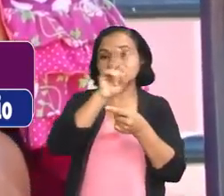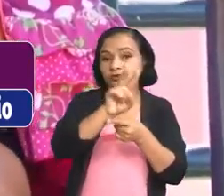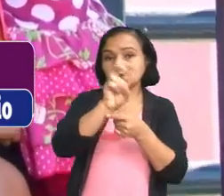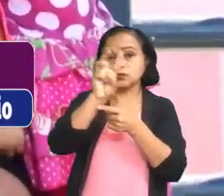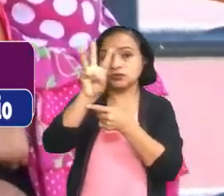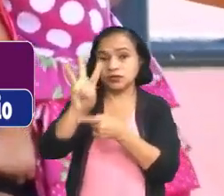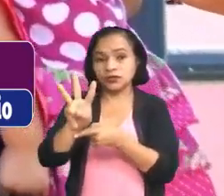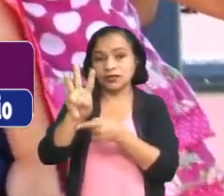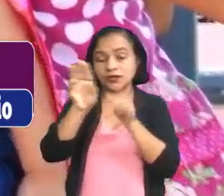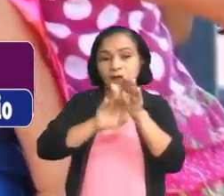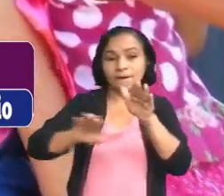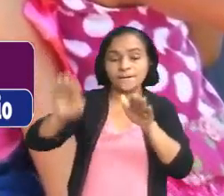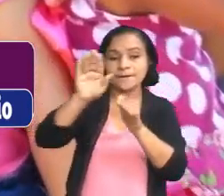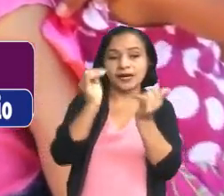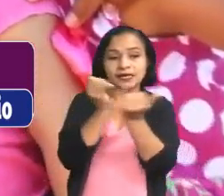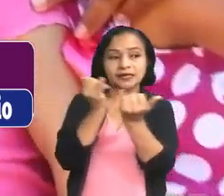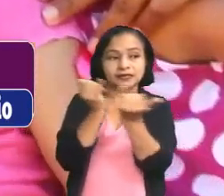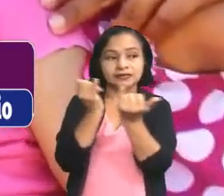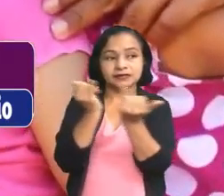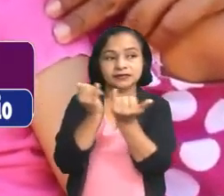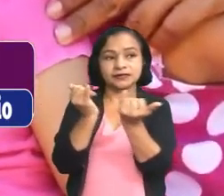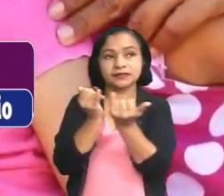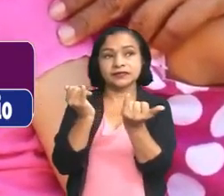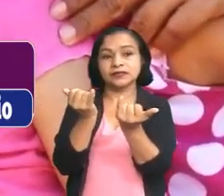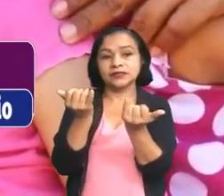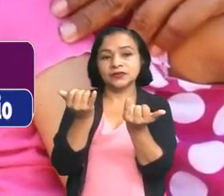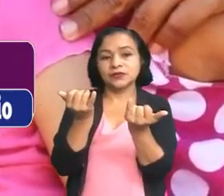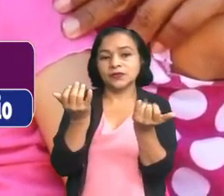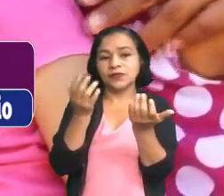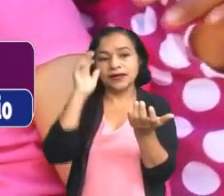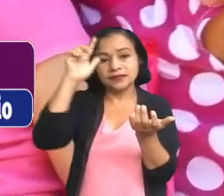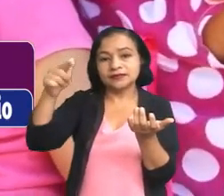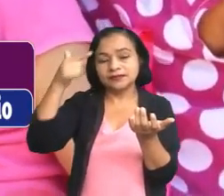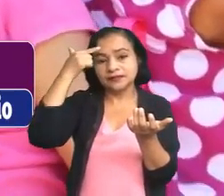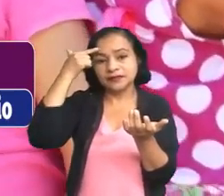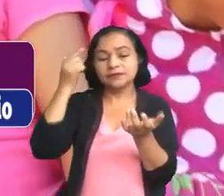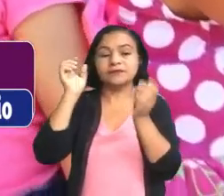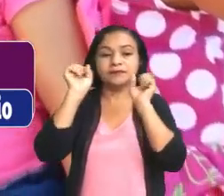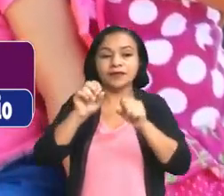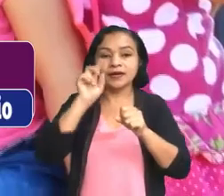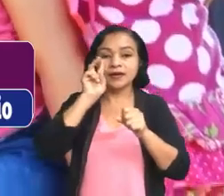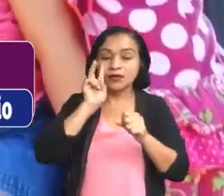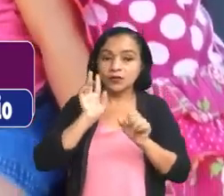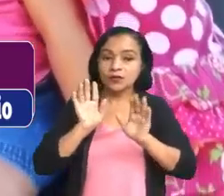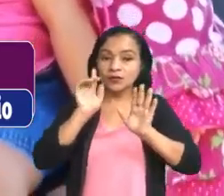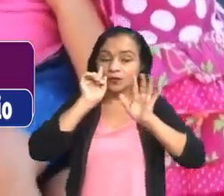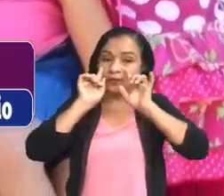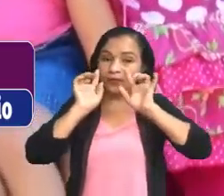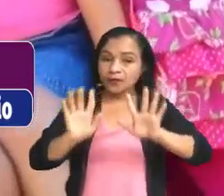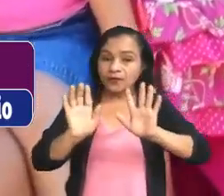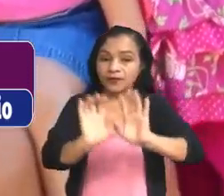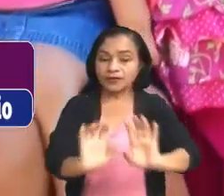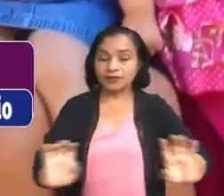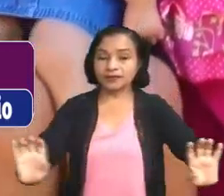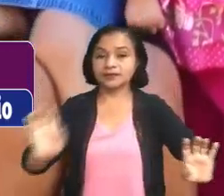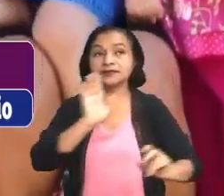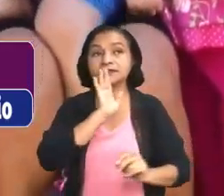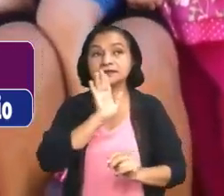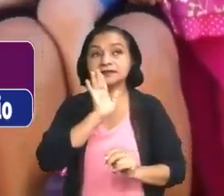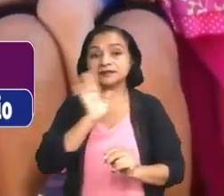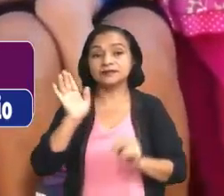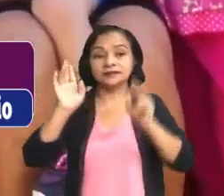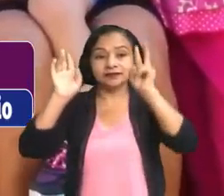hijos. Entonces hay un compromiso del Estado, del gobierno, para proteger también a estos niños. Eso hablando dentro